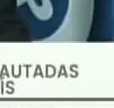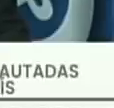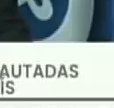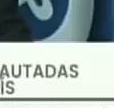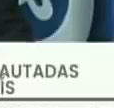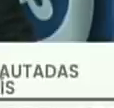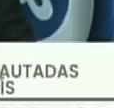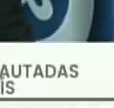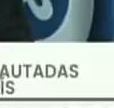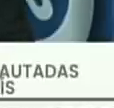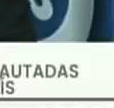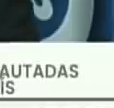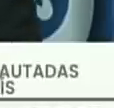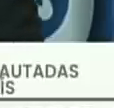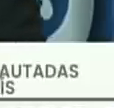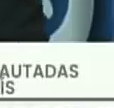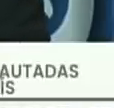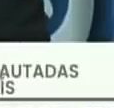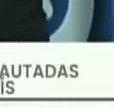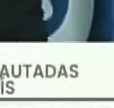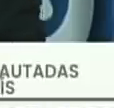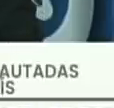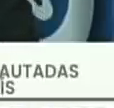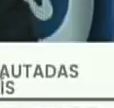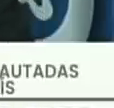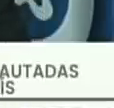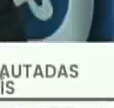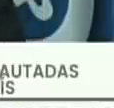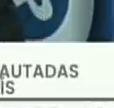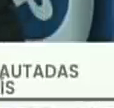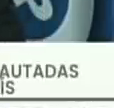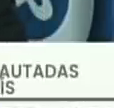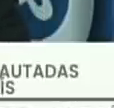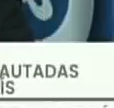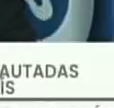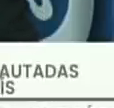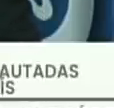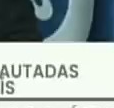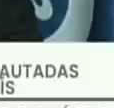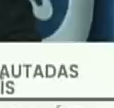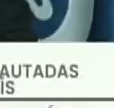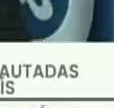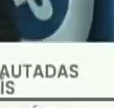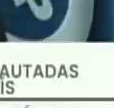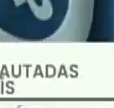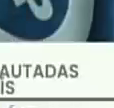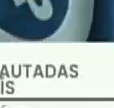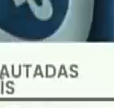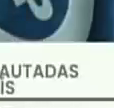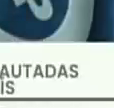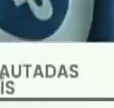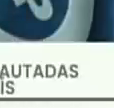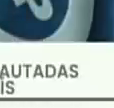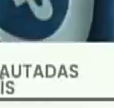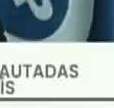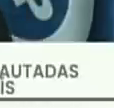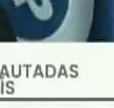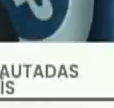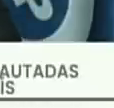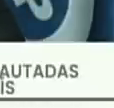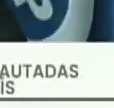aprehensión del principal implicado en Maracay, estado Aragua. Los delitos,